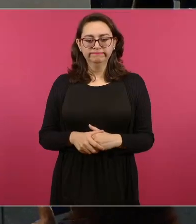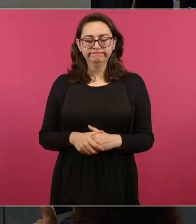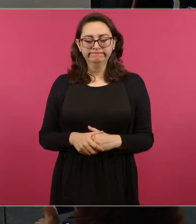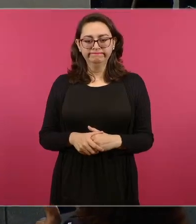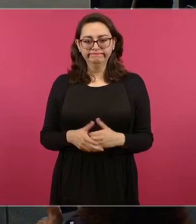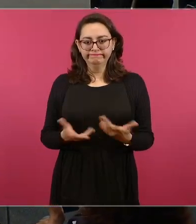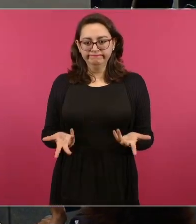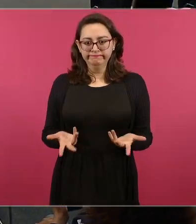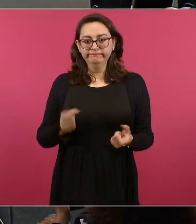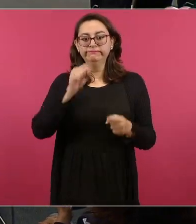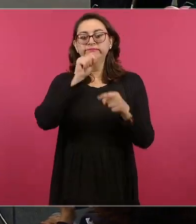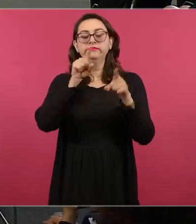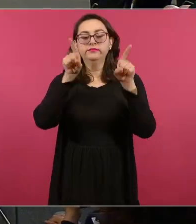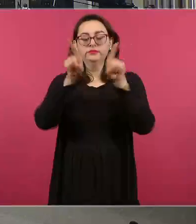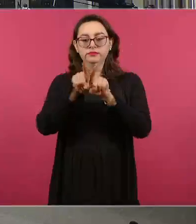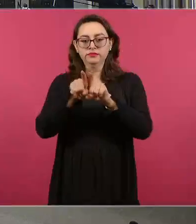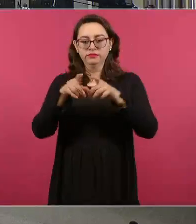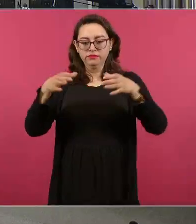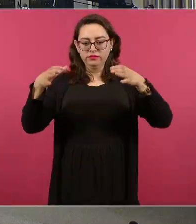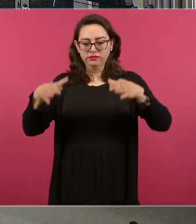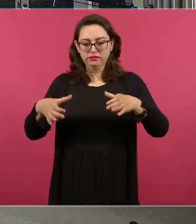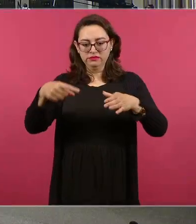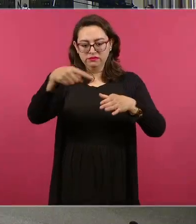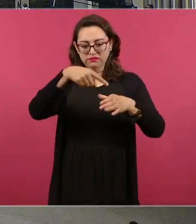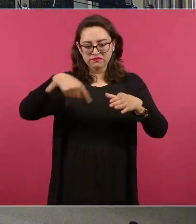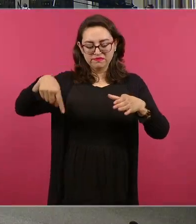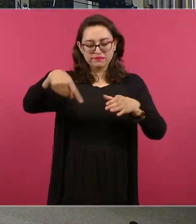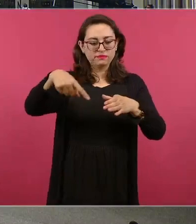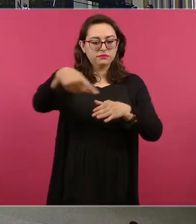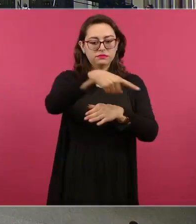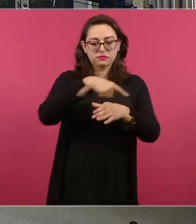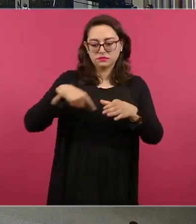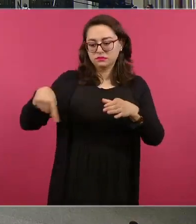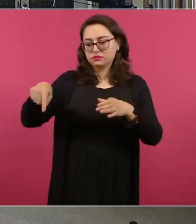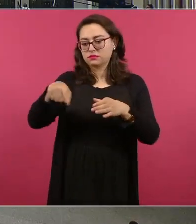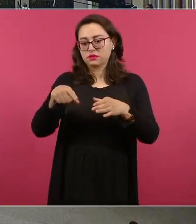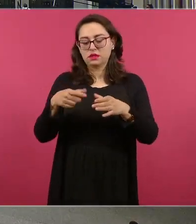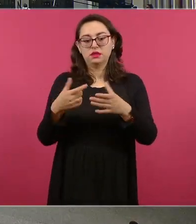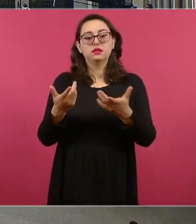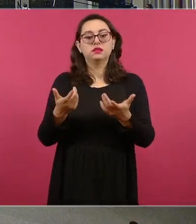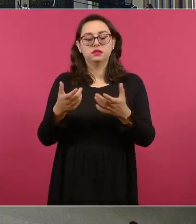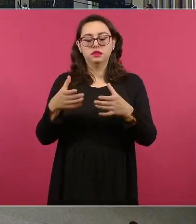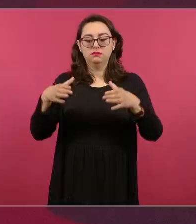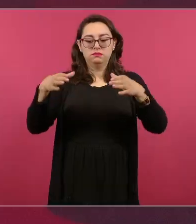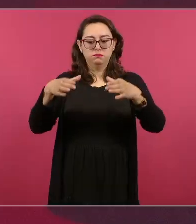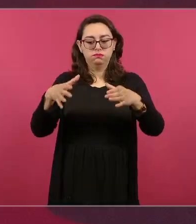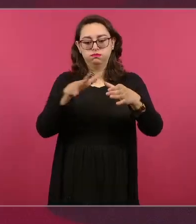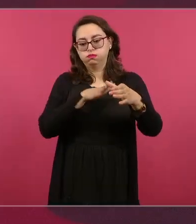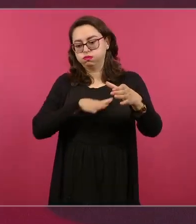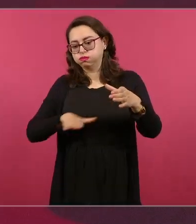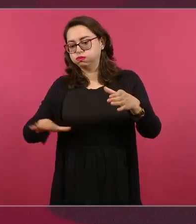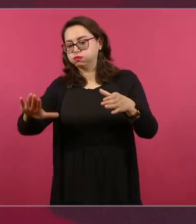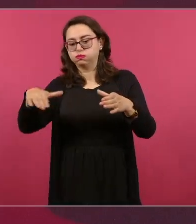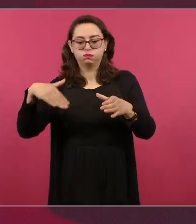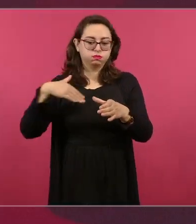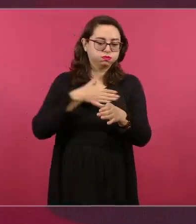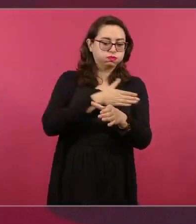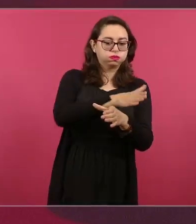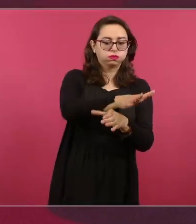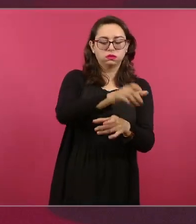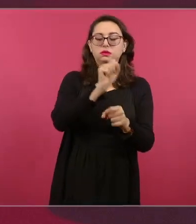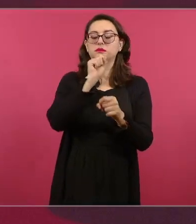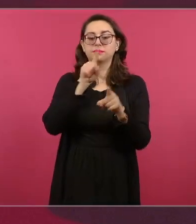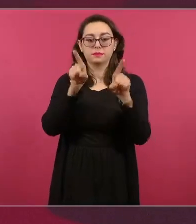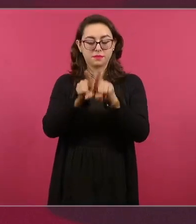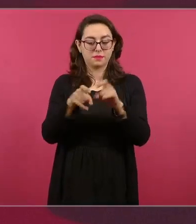una glorieta, un distribuidor vial también en Cancún, y de ahí